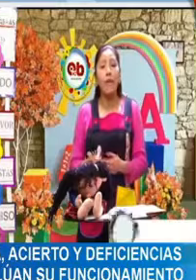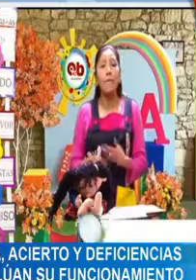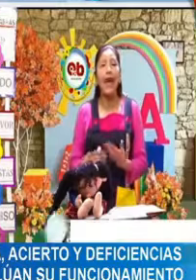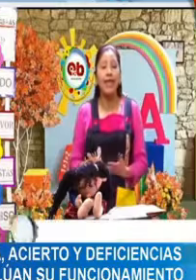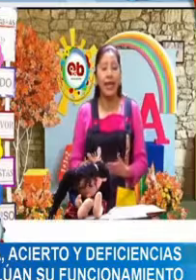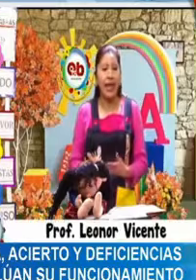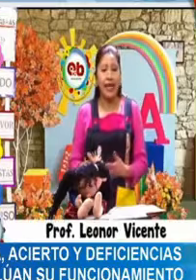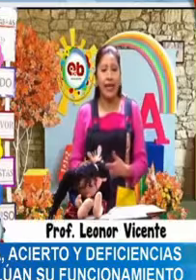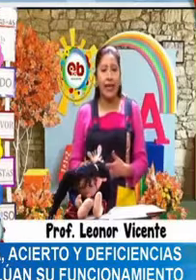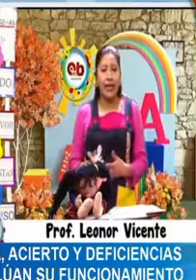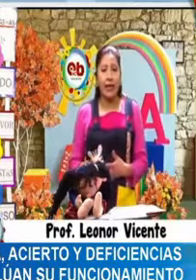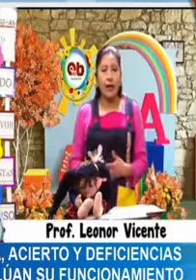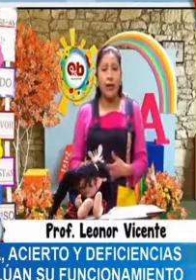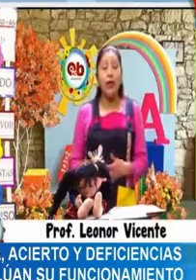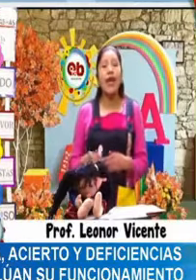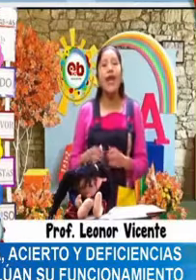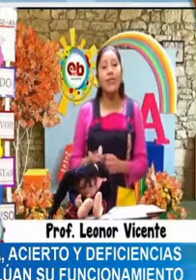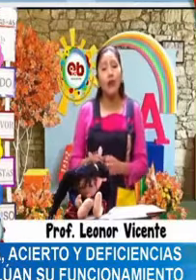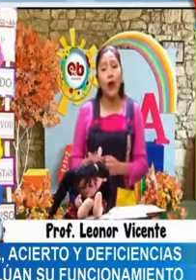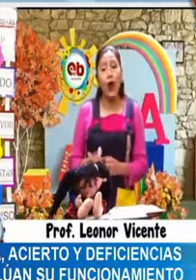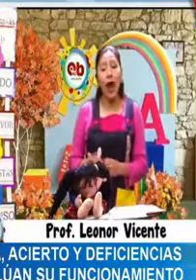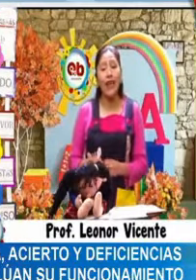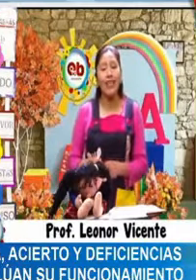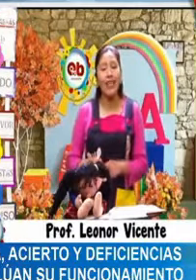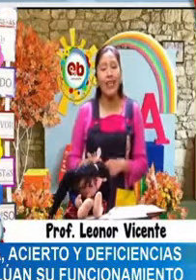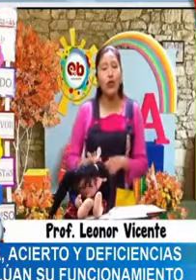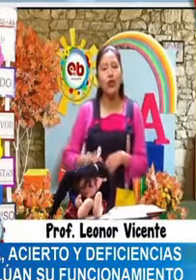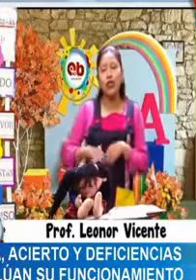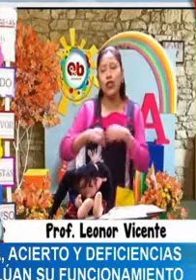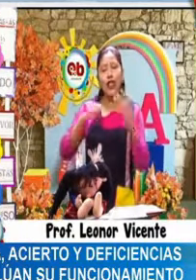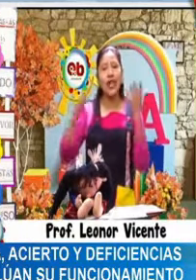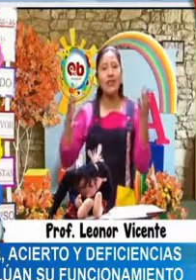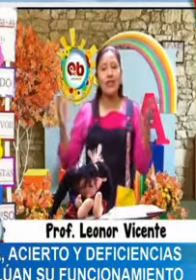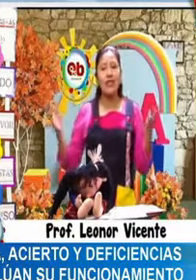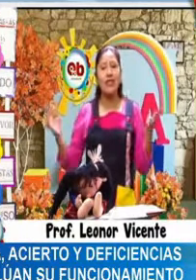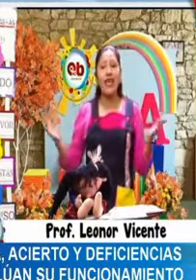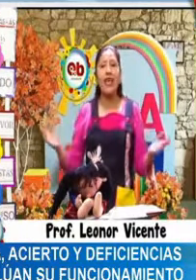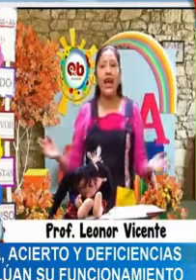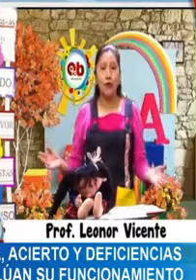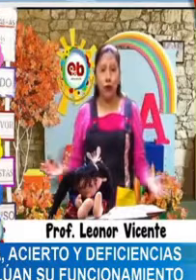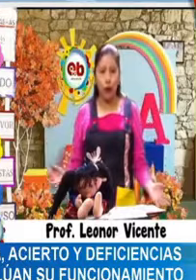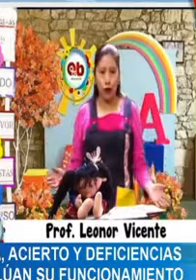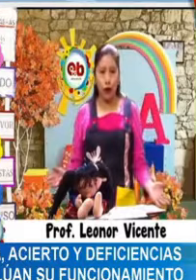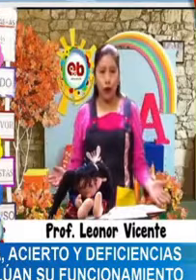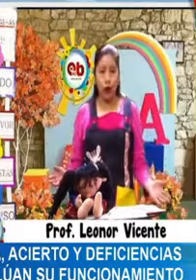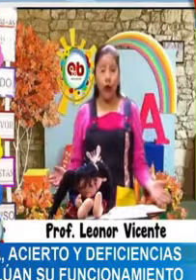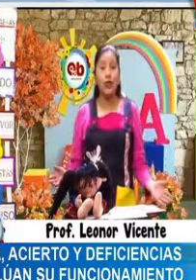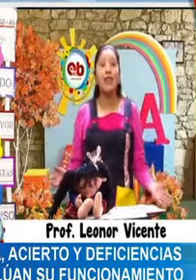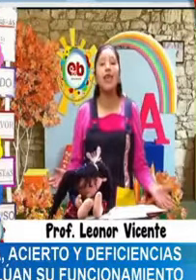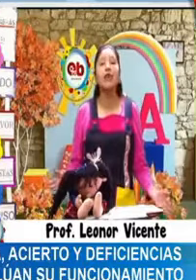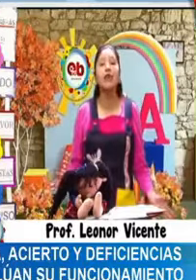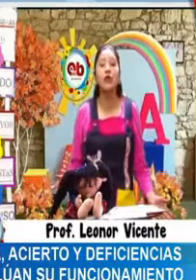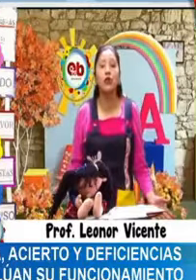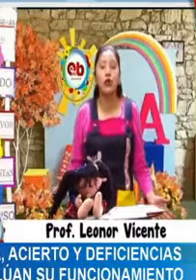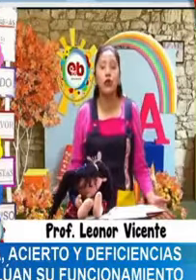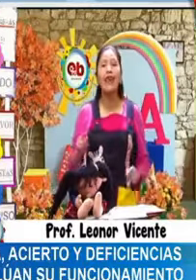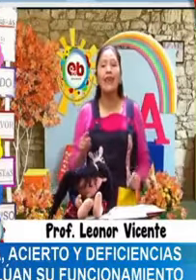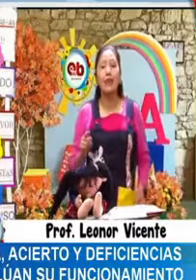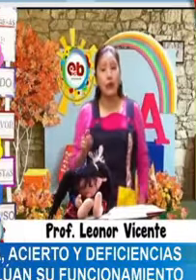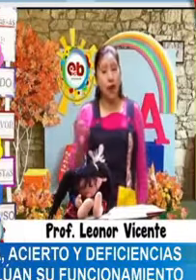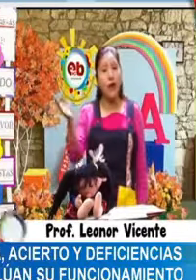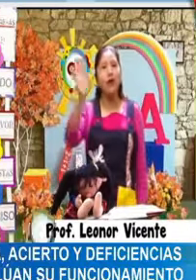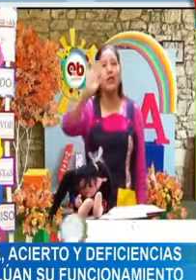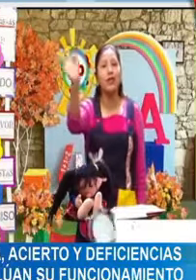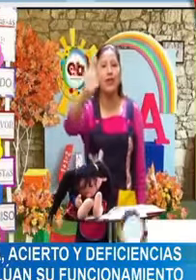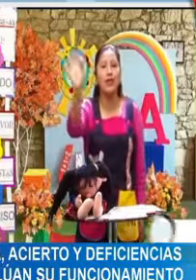importante de la formación escolar es la socialización con los compañeros, con los pares, felices